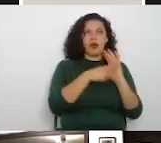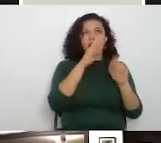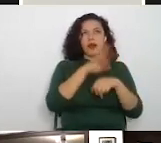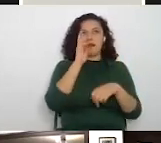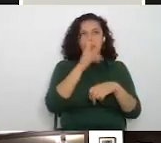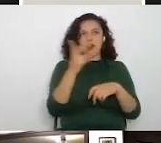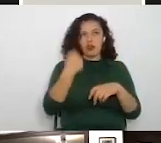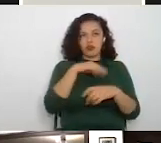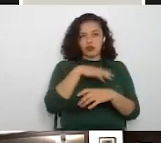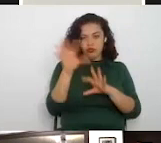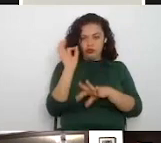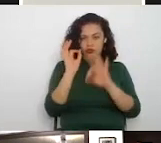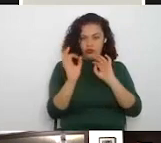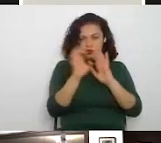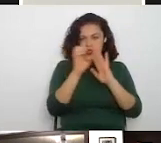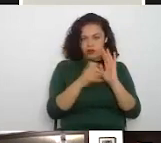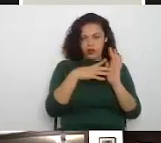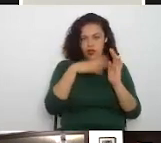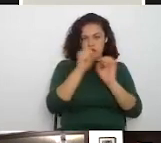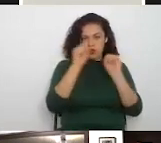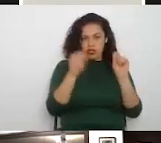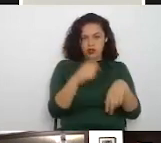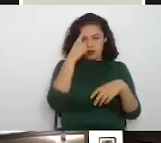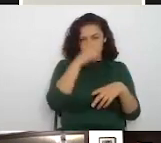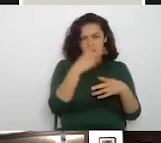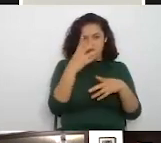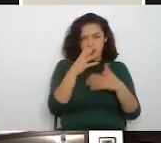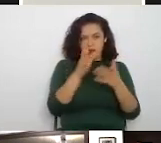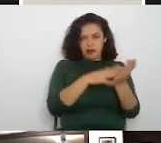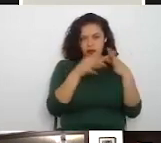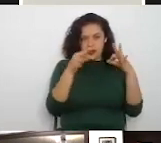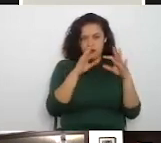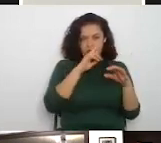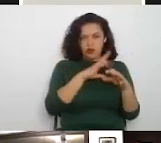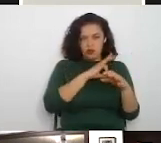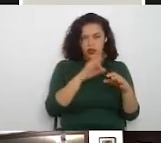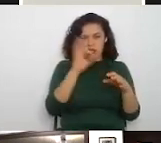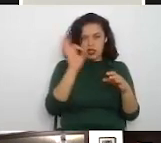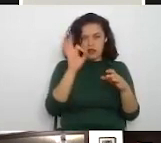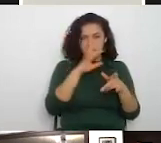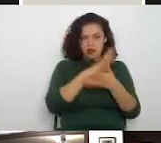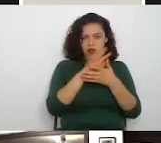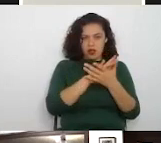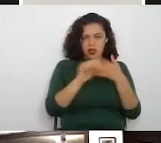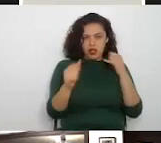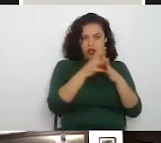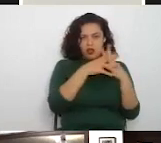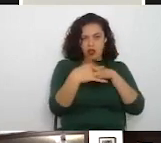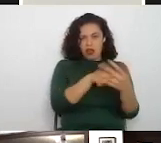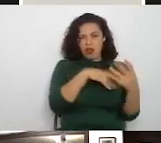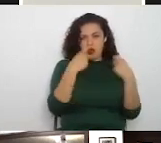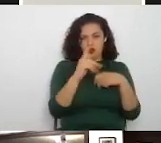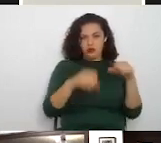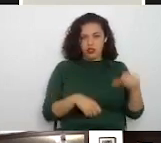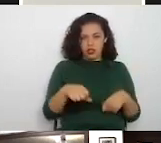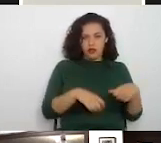¿sí? Entonces, por ejemplo, en un sistema de archivos puede ser mejorado no solamente si se eliminan, combinan o cambian las actividades en los procesos